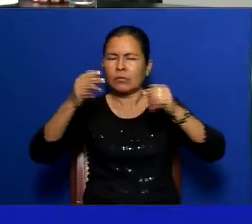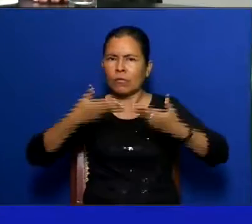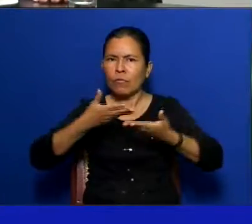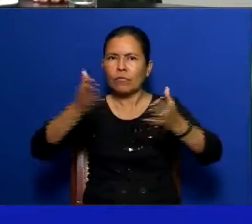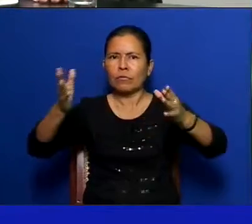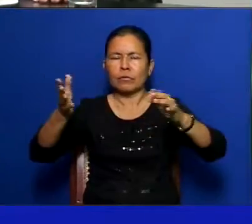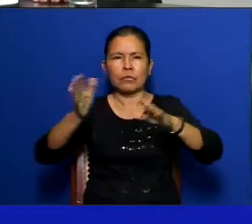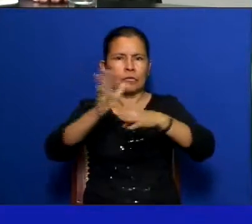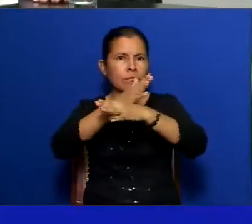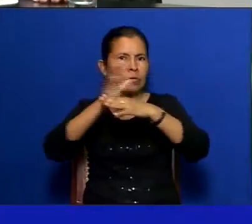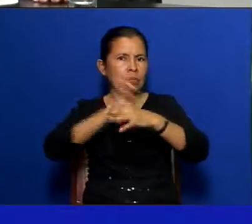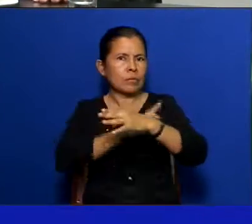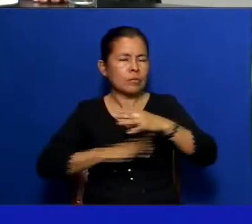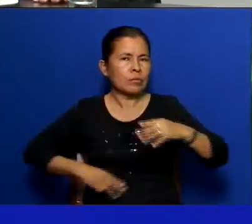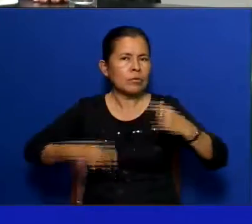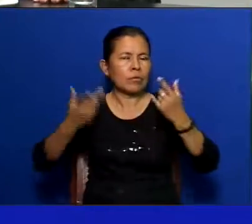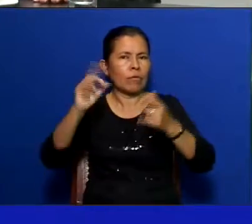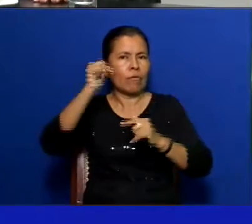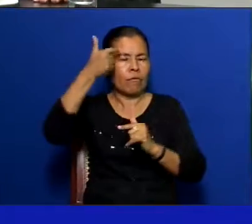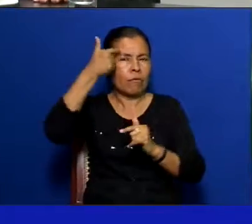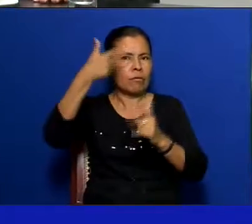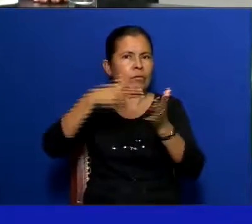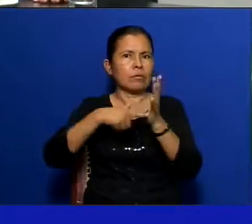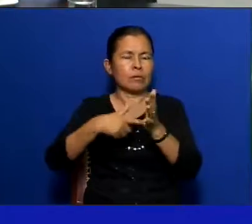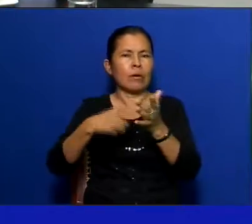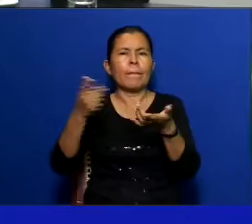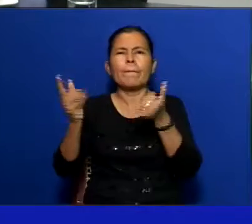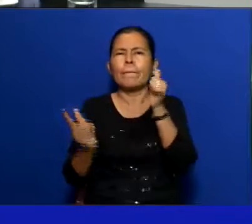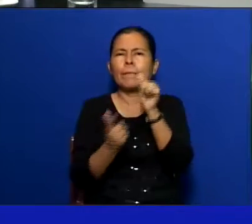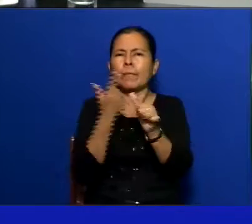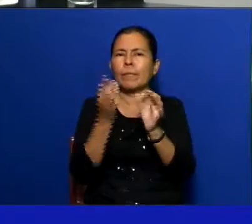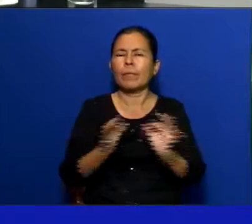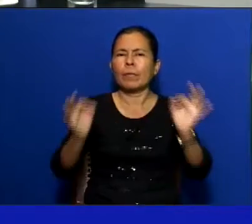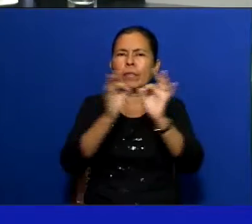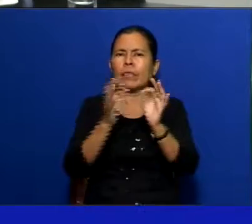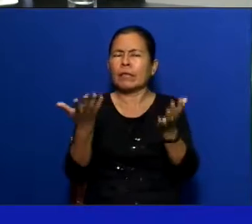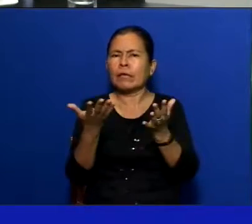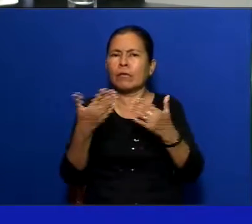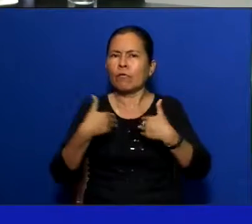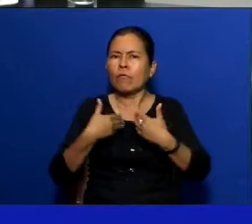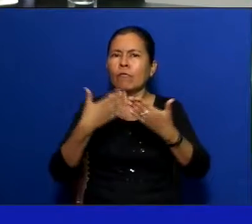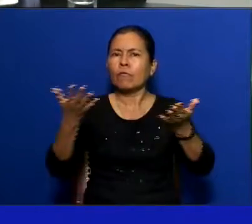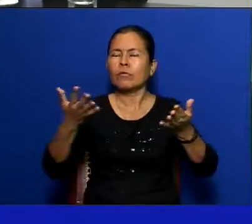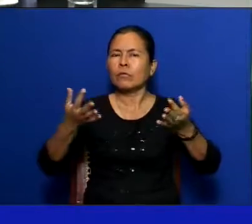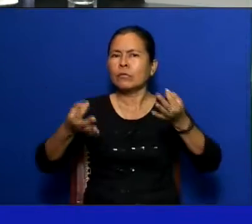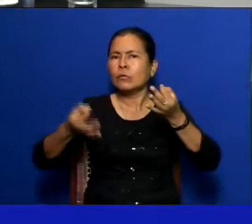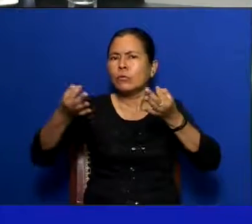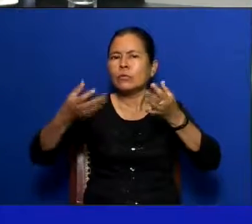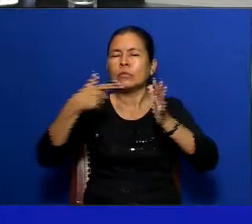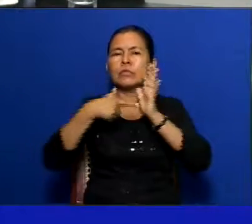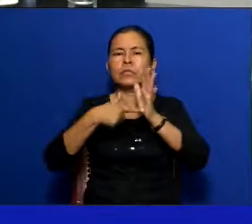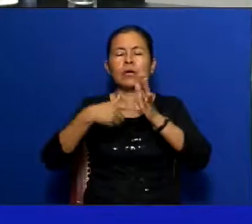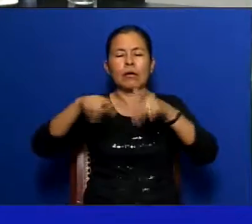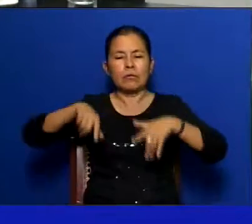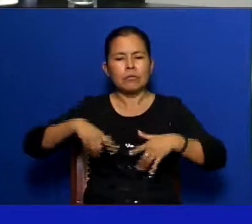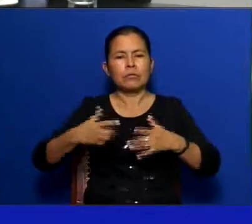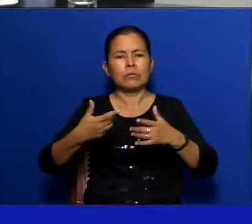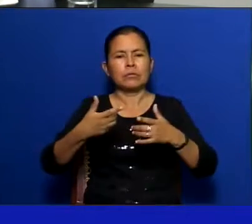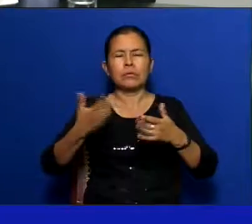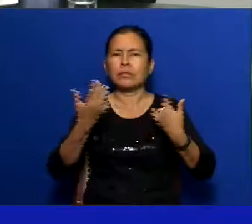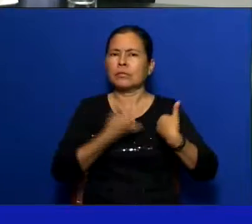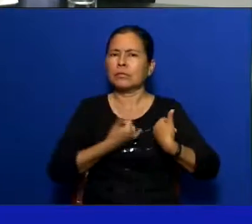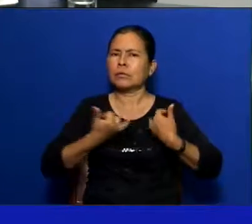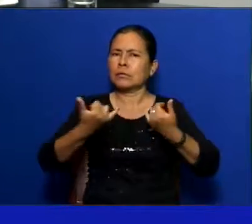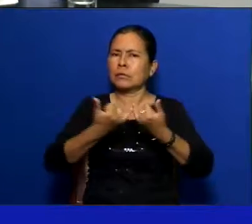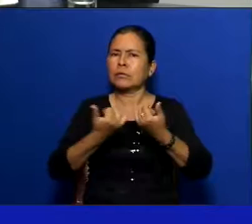y particularmente en las instituciones del sistema de justicia. Entonces, nosotros comenzamos